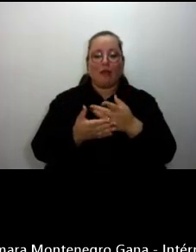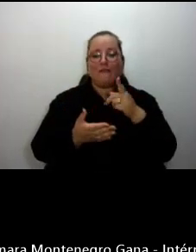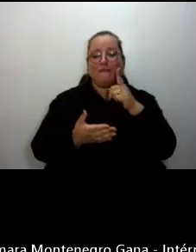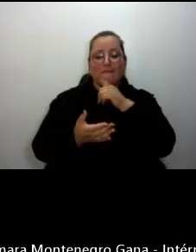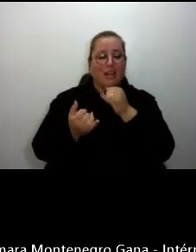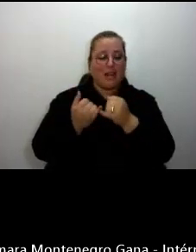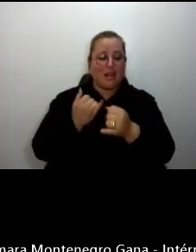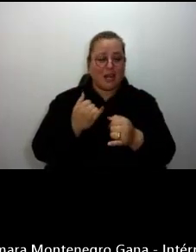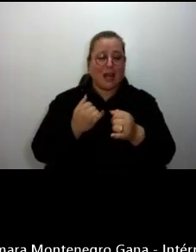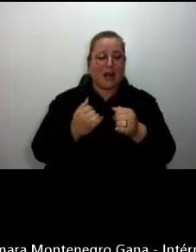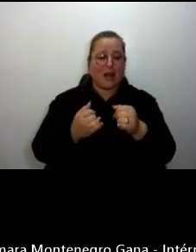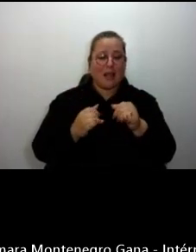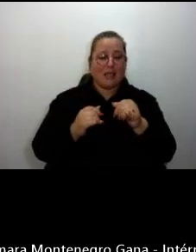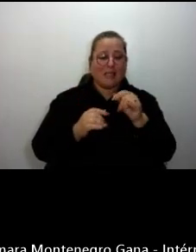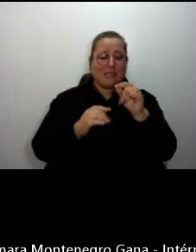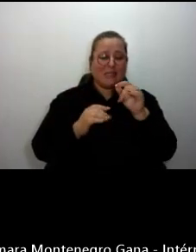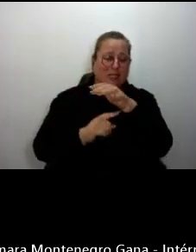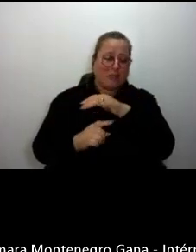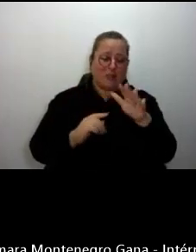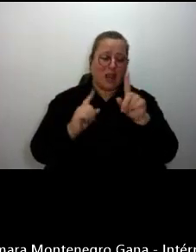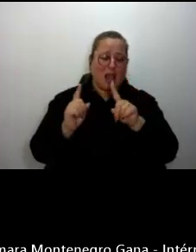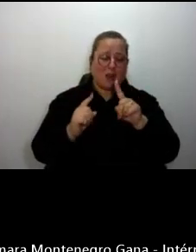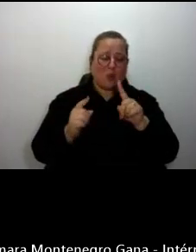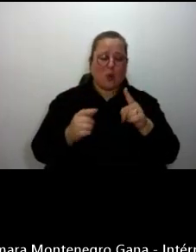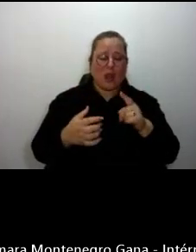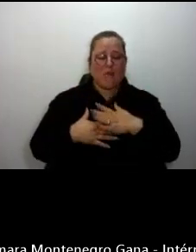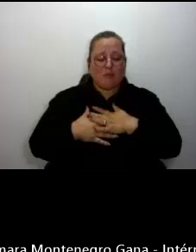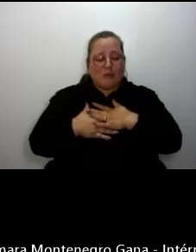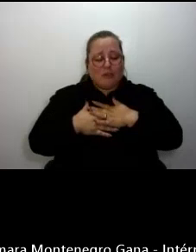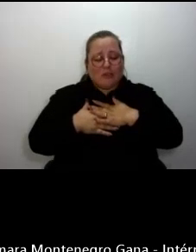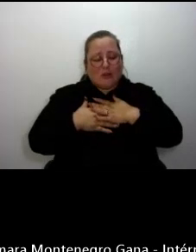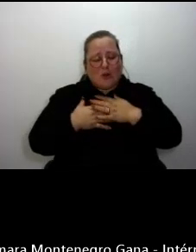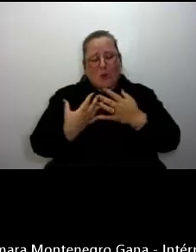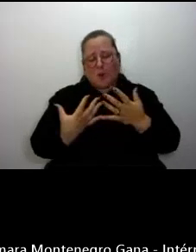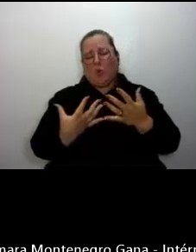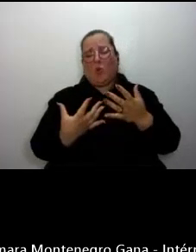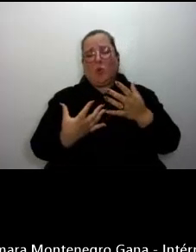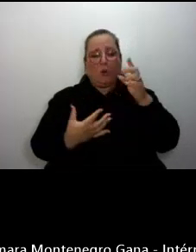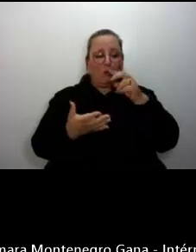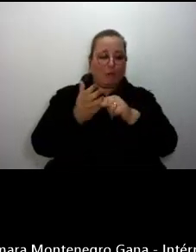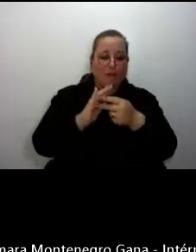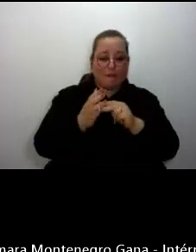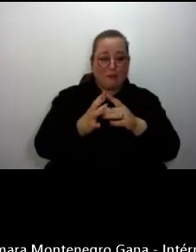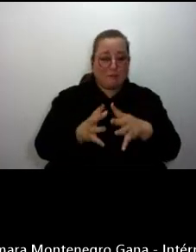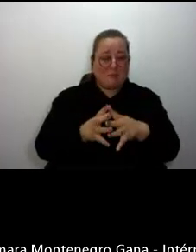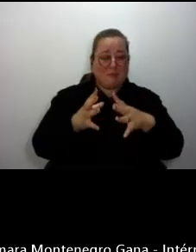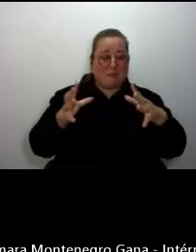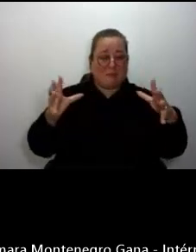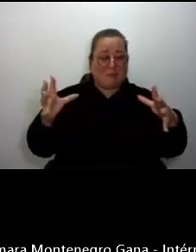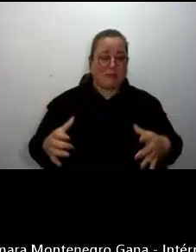cuales las situaciones emocionalmente desafiantes se dan con mayor frecuencia.